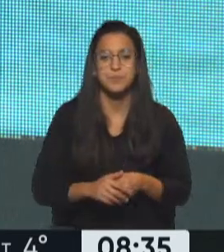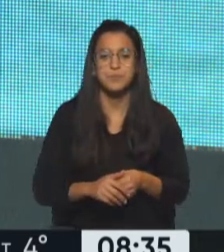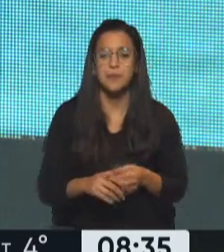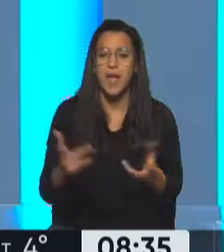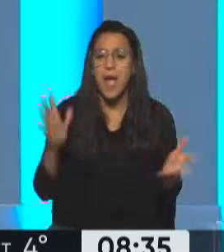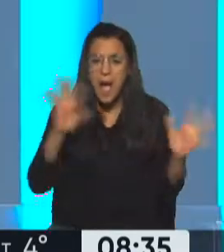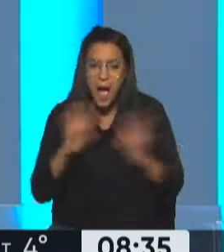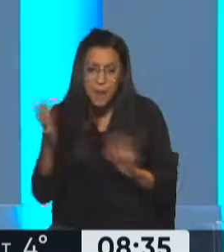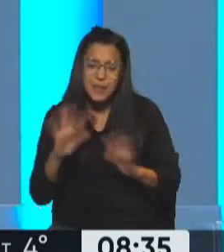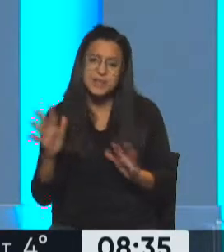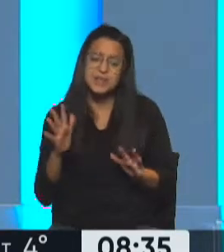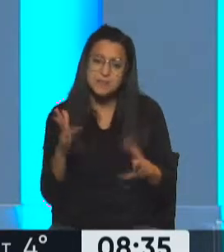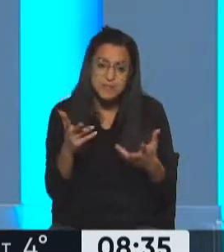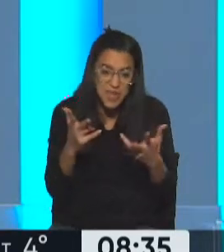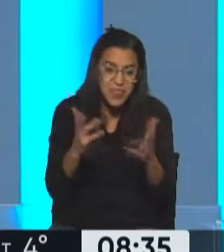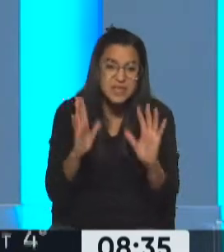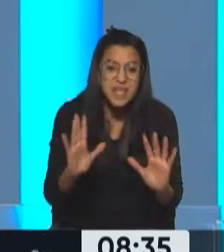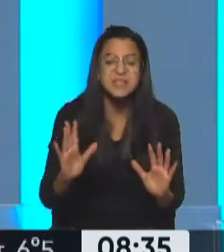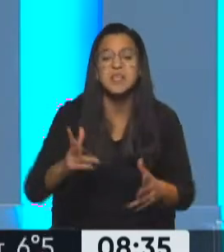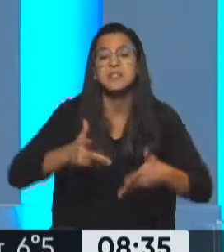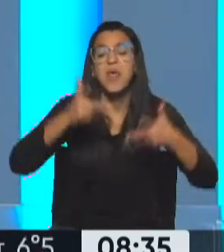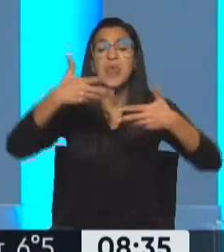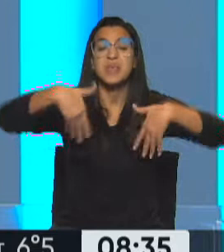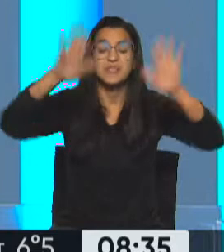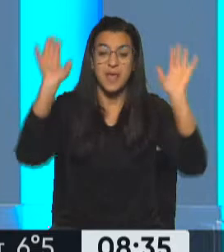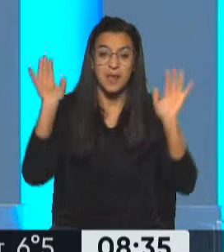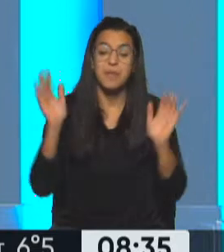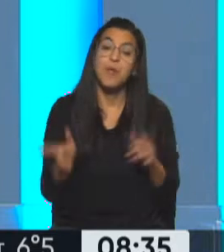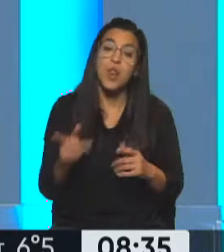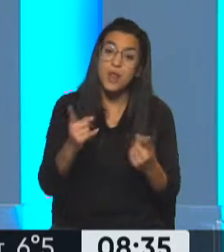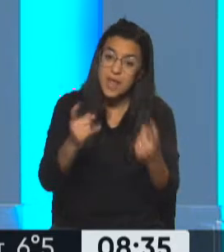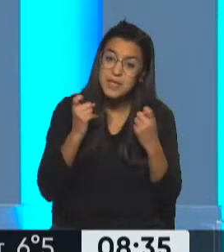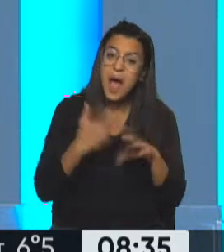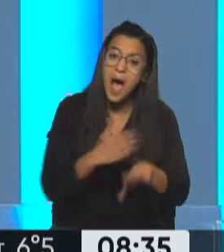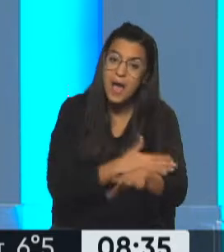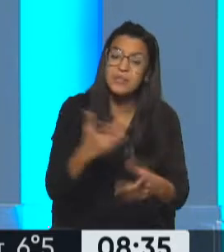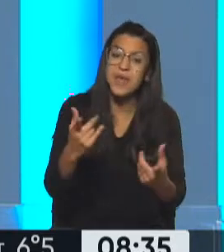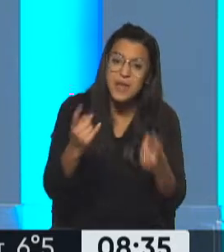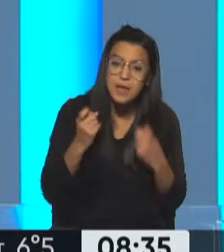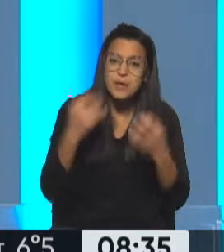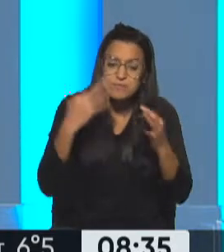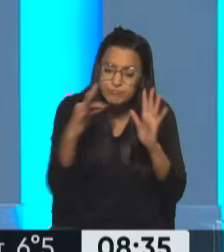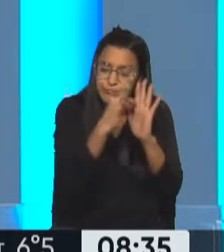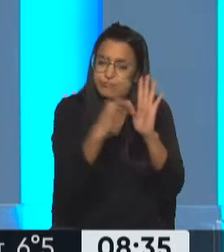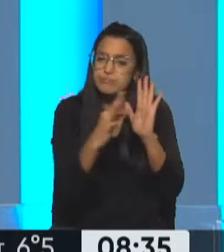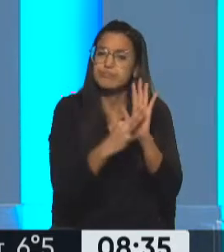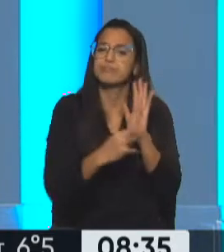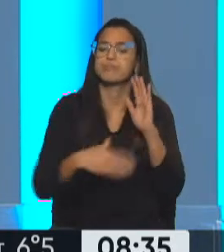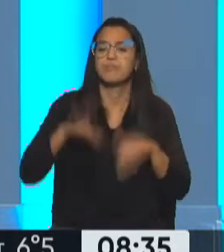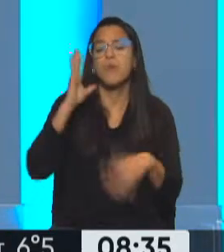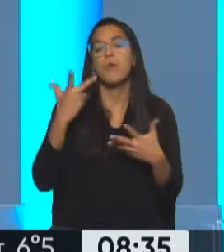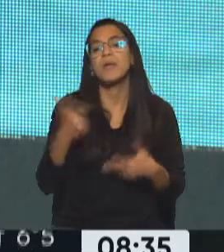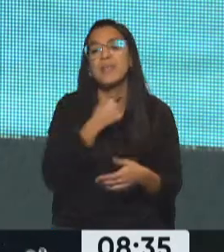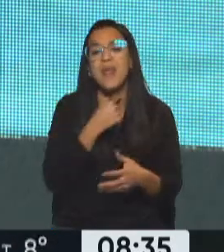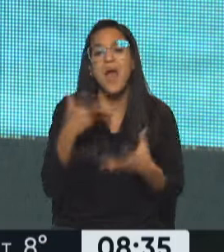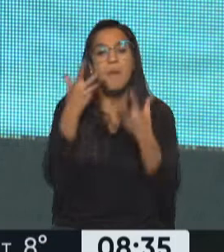digo que a veces son consignas agraria, que ¿no? se tiran sobre la mesa y es necesario darle alguna especificidad. Porque buscan tener el apoyo